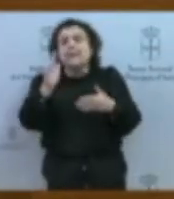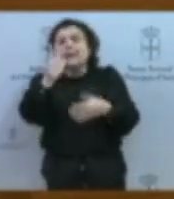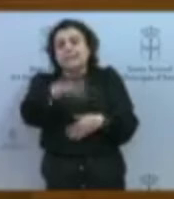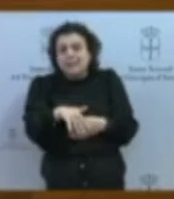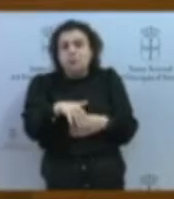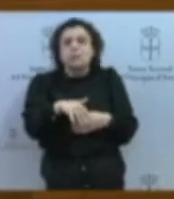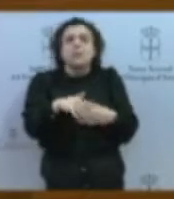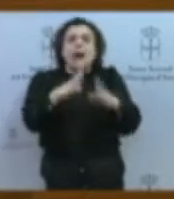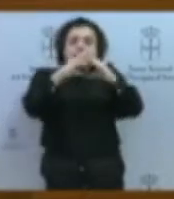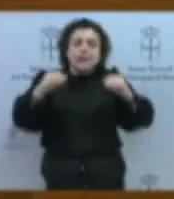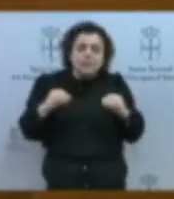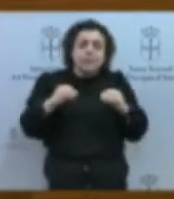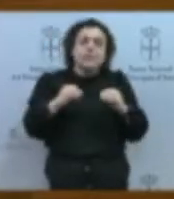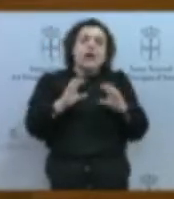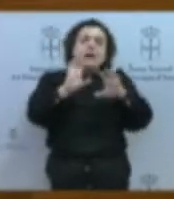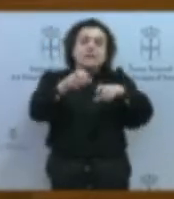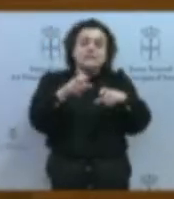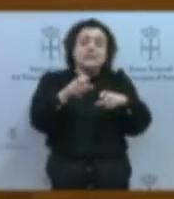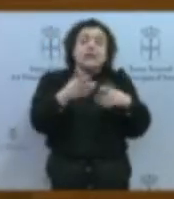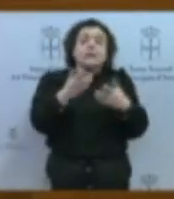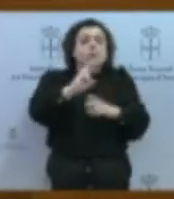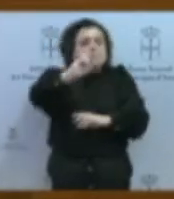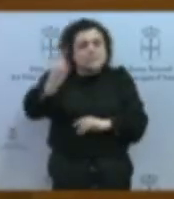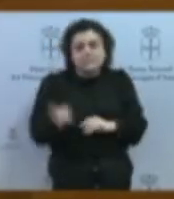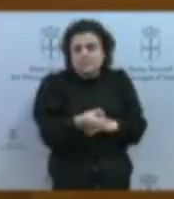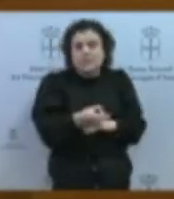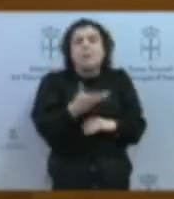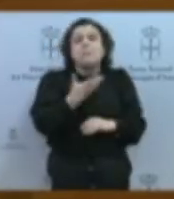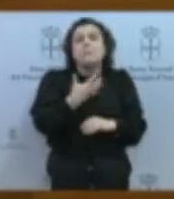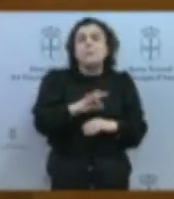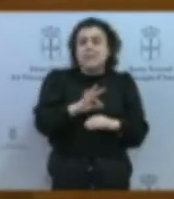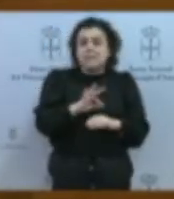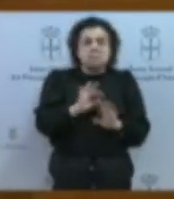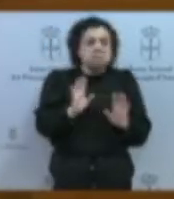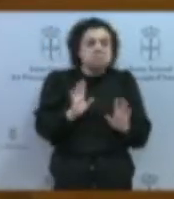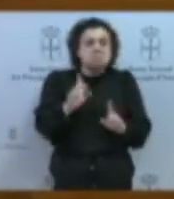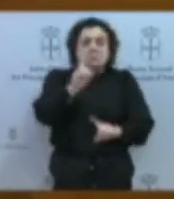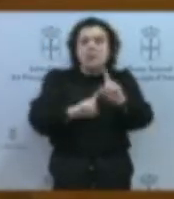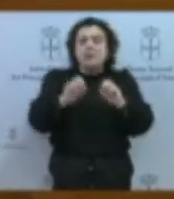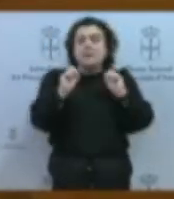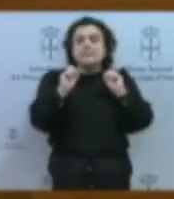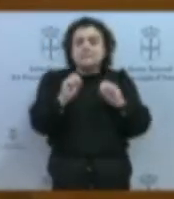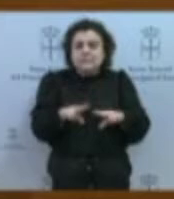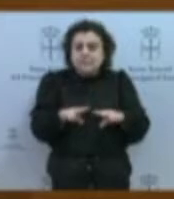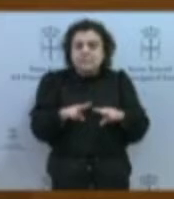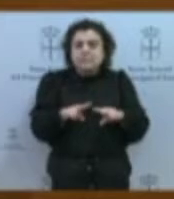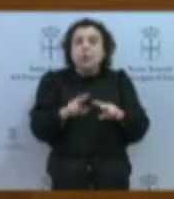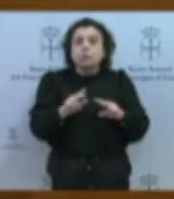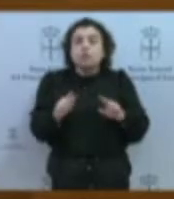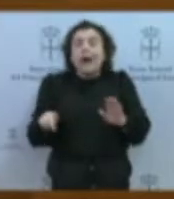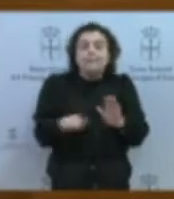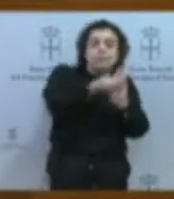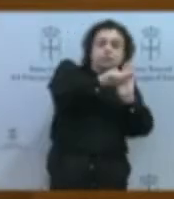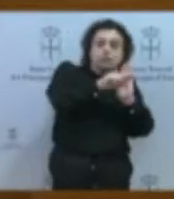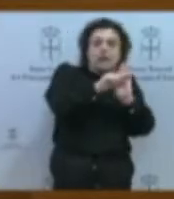Valenciana, etcétera, pueden sin ningún problema traer una nota de otra prueba e introducirla aquí. Con lo cual, se